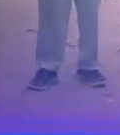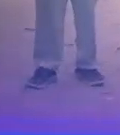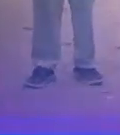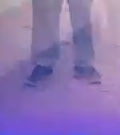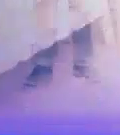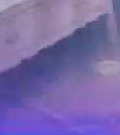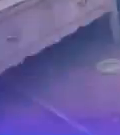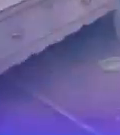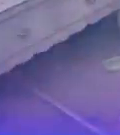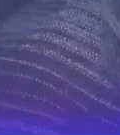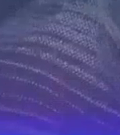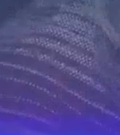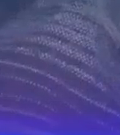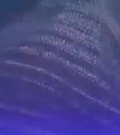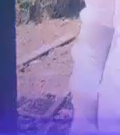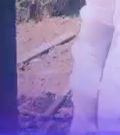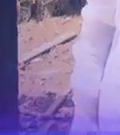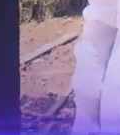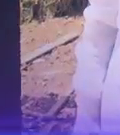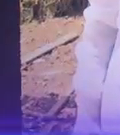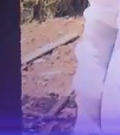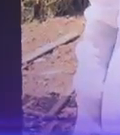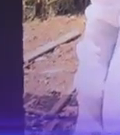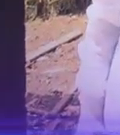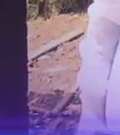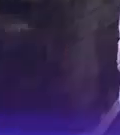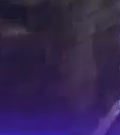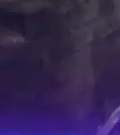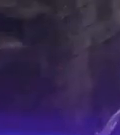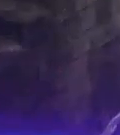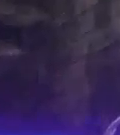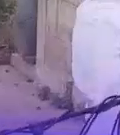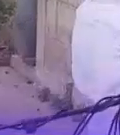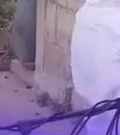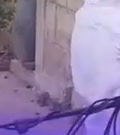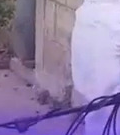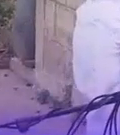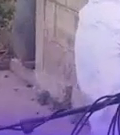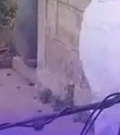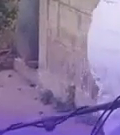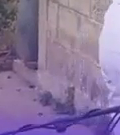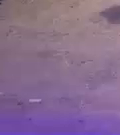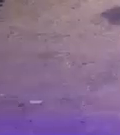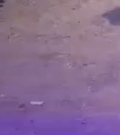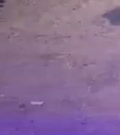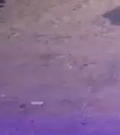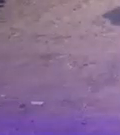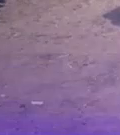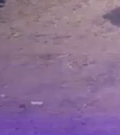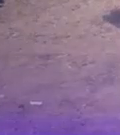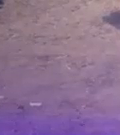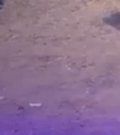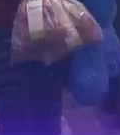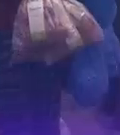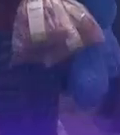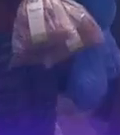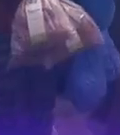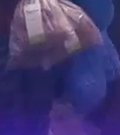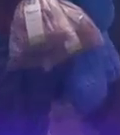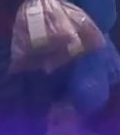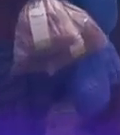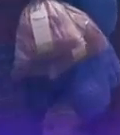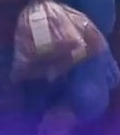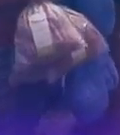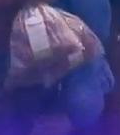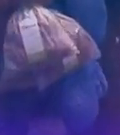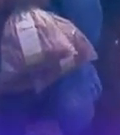siempre. Son nuestros ángeles, blancos ángeles, que cuidan